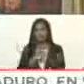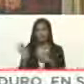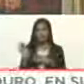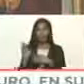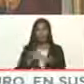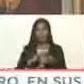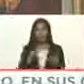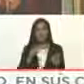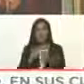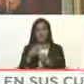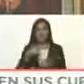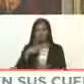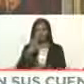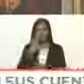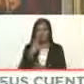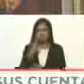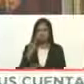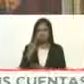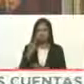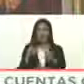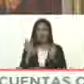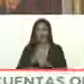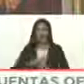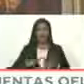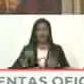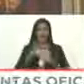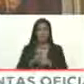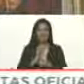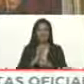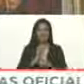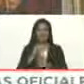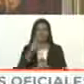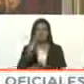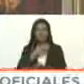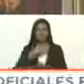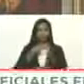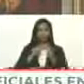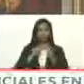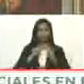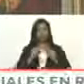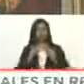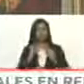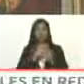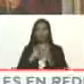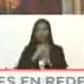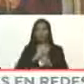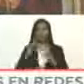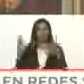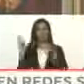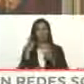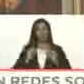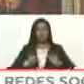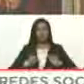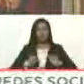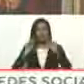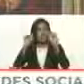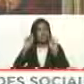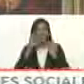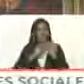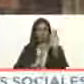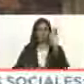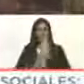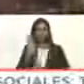con indignación también les digo, nada ni nadie nos va a detener. Venezuela va a seguir su rumbo hacia su